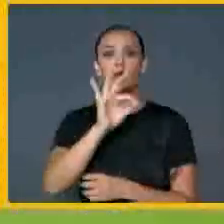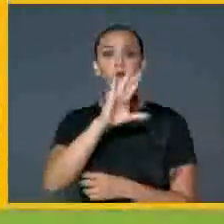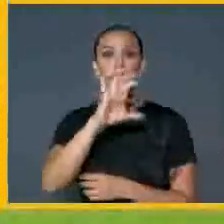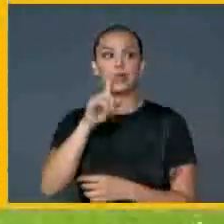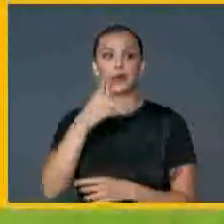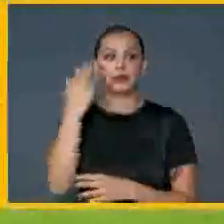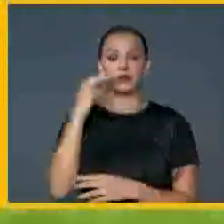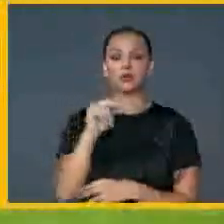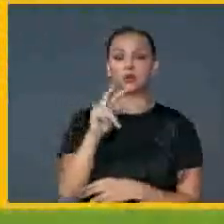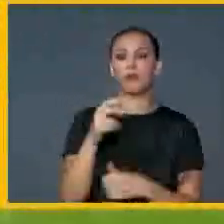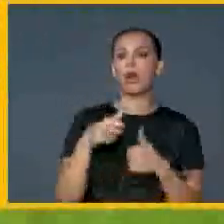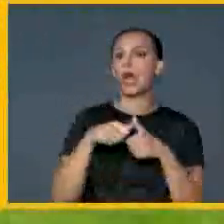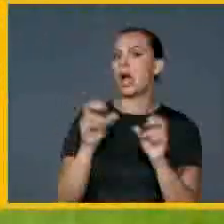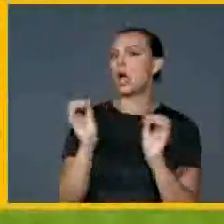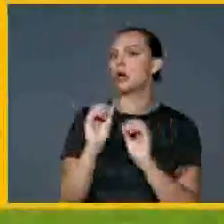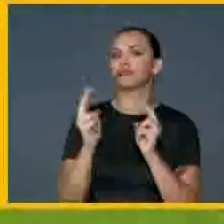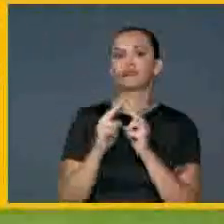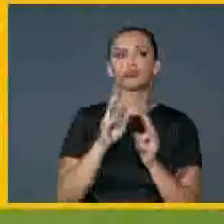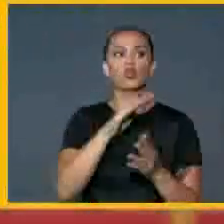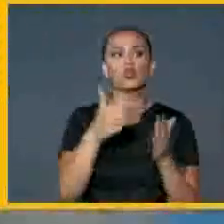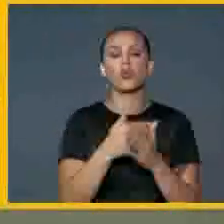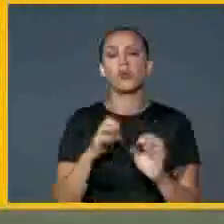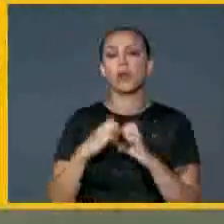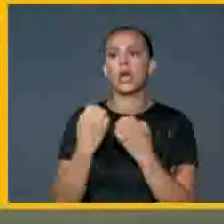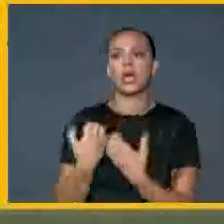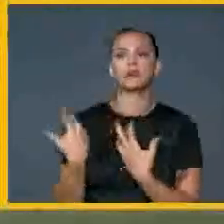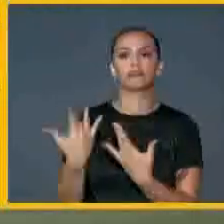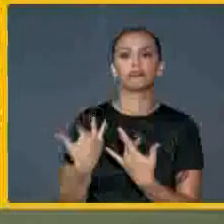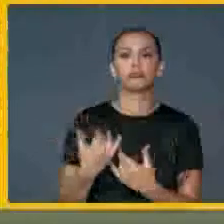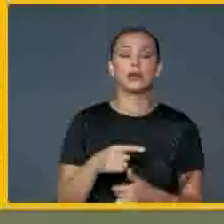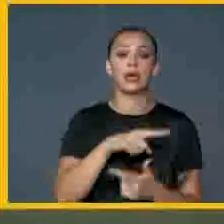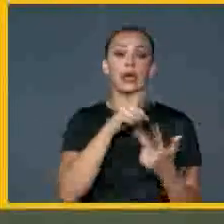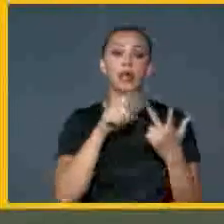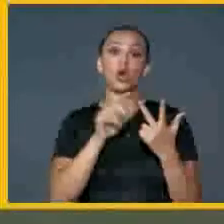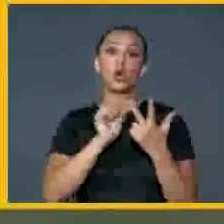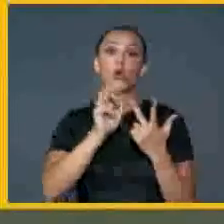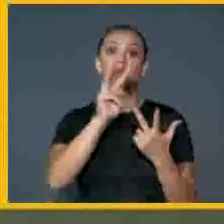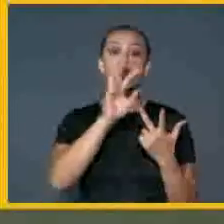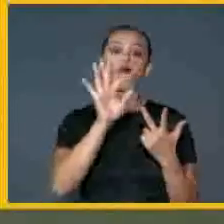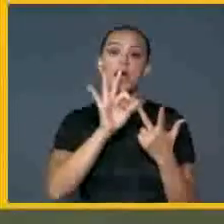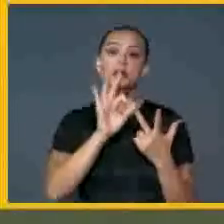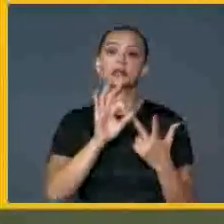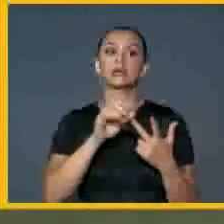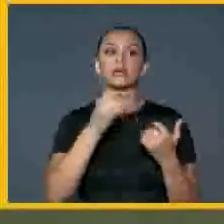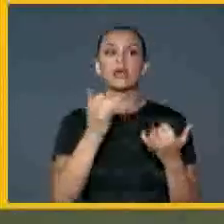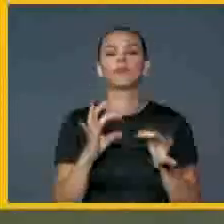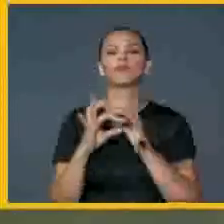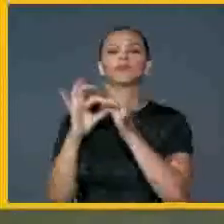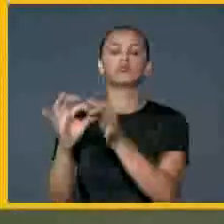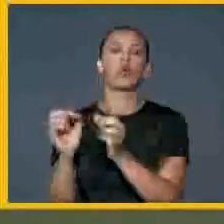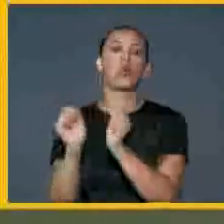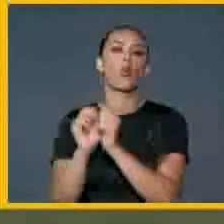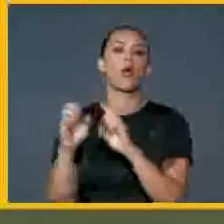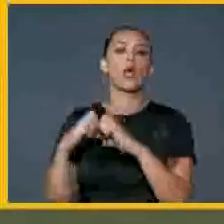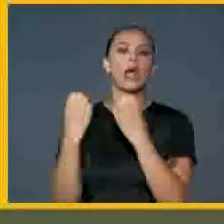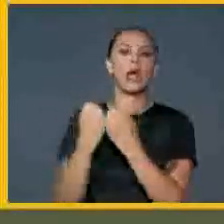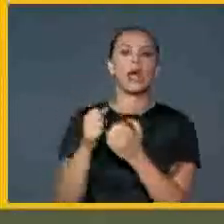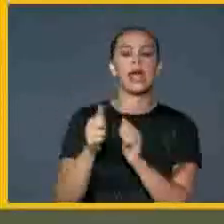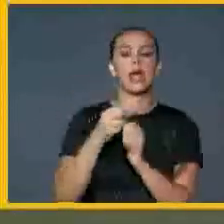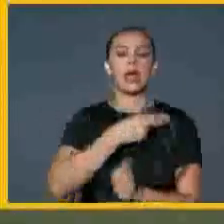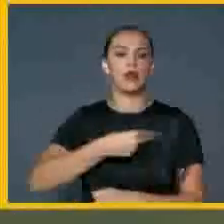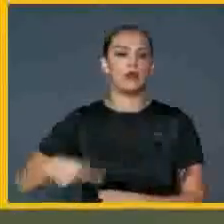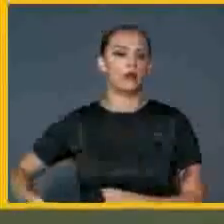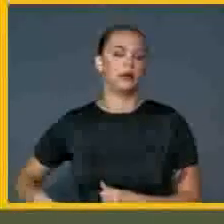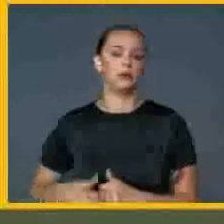en noviembre, aún no se conoce su nuevo equipo. Mientras que en el caso de Waylon Francis, ha sido vinculado incluso con el club Sport